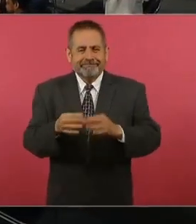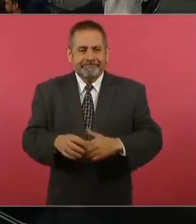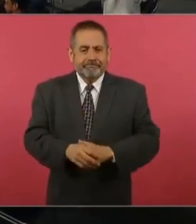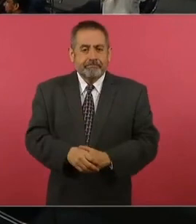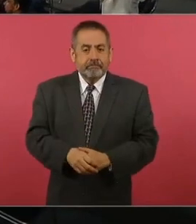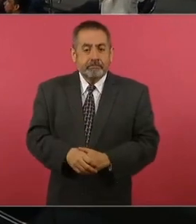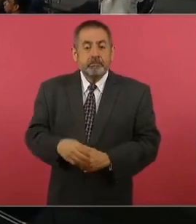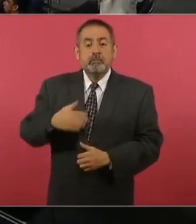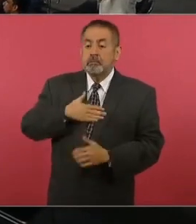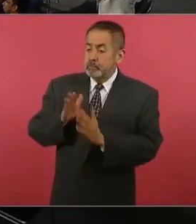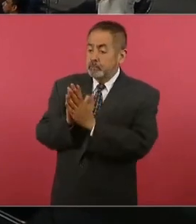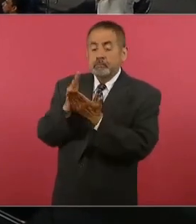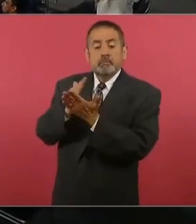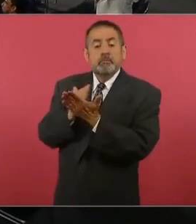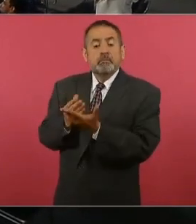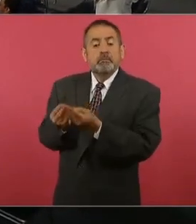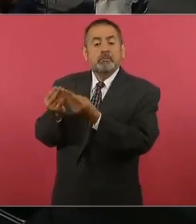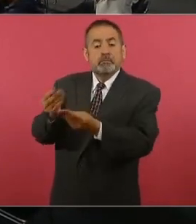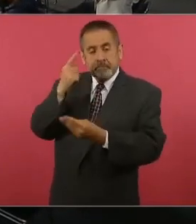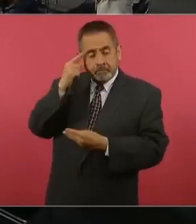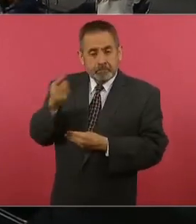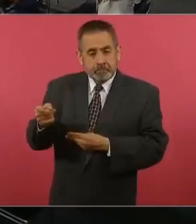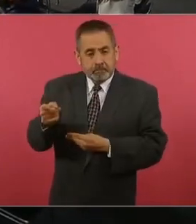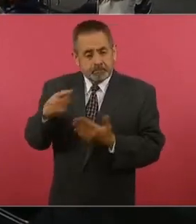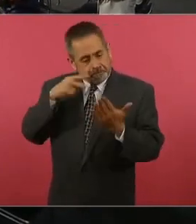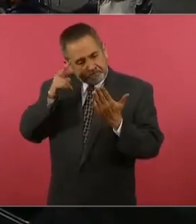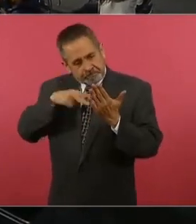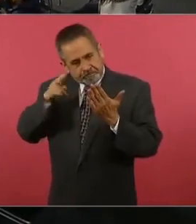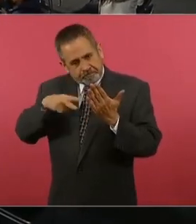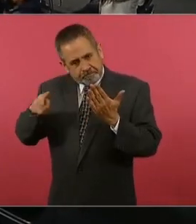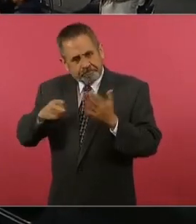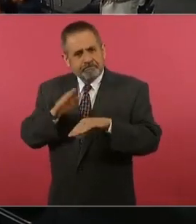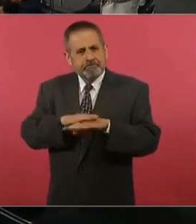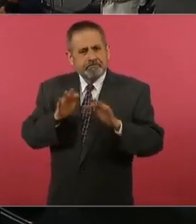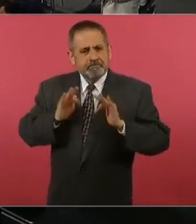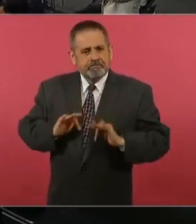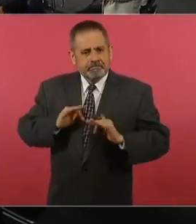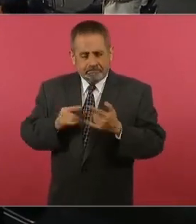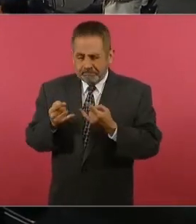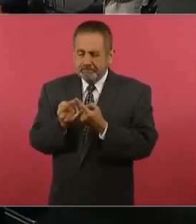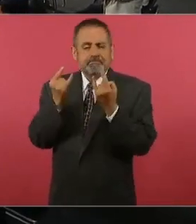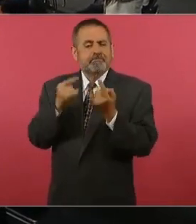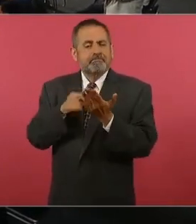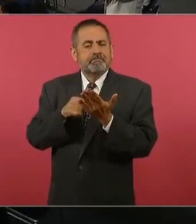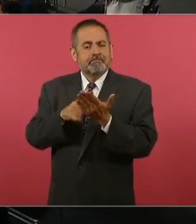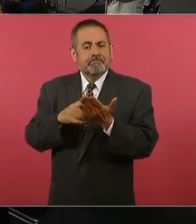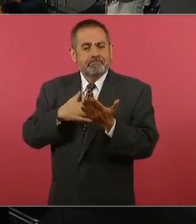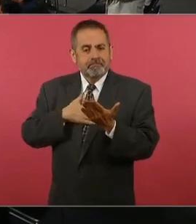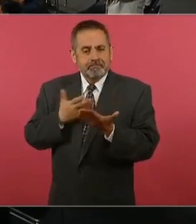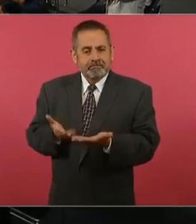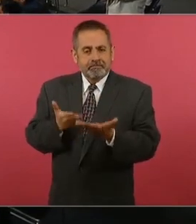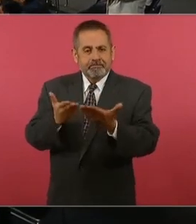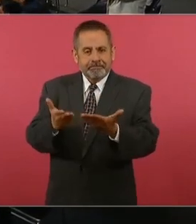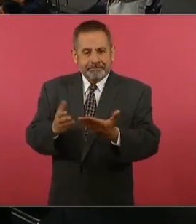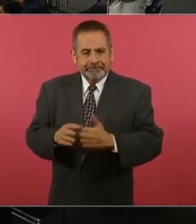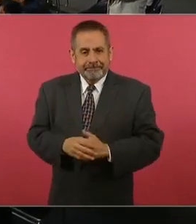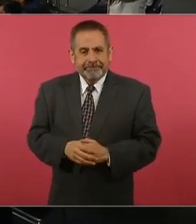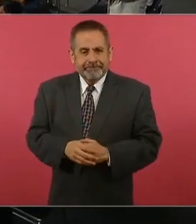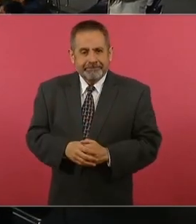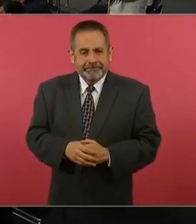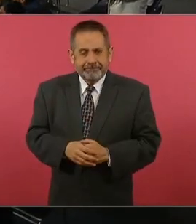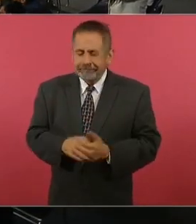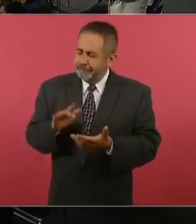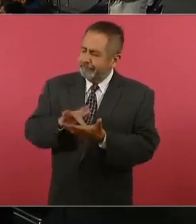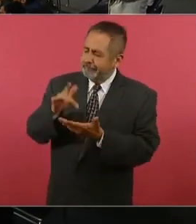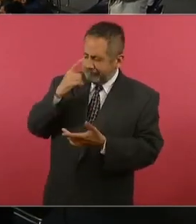Yo tenía un libro para usted, donde puede leerlo tranquilo. Ahí está la historia de la institución. Sí. Y